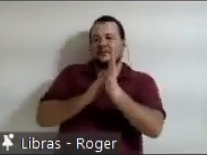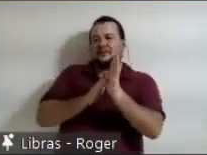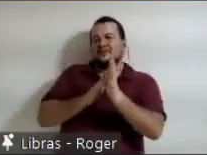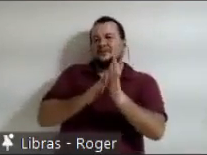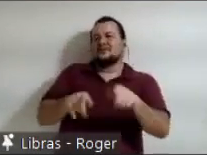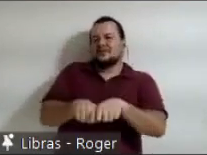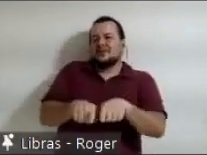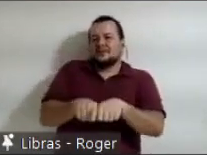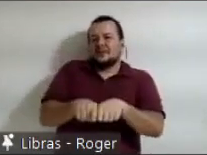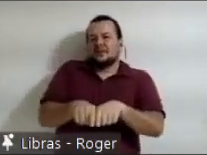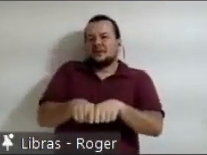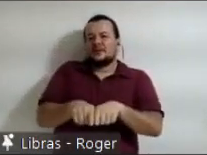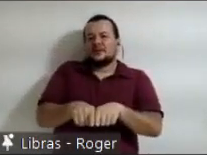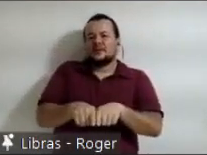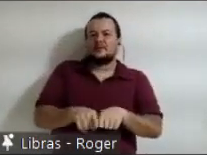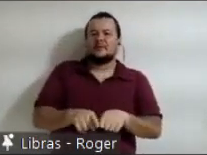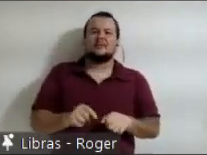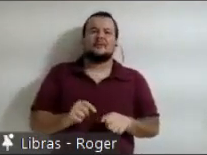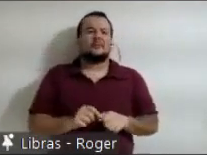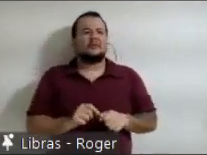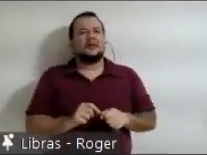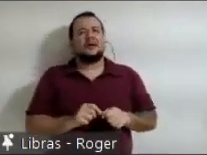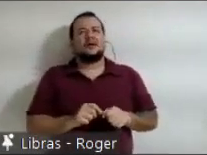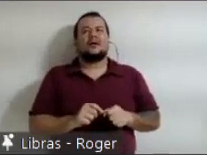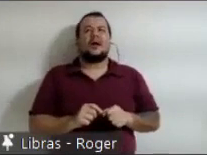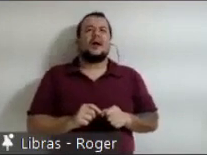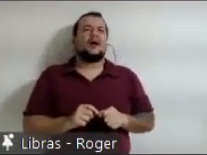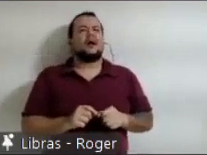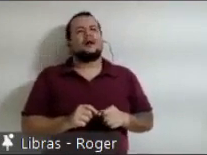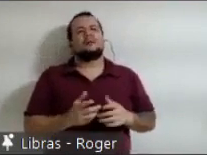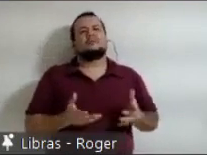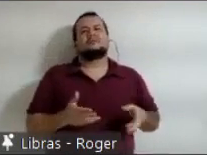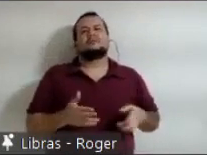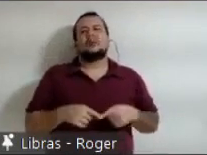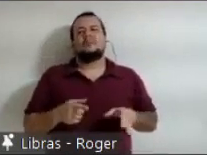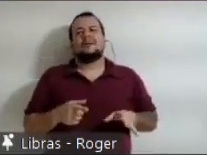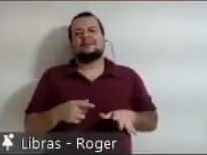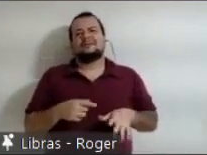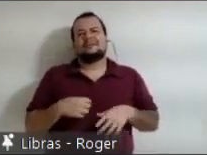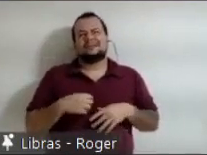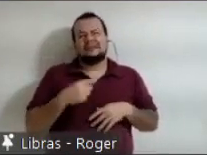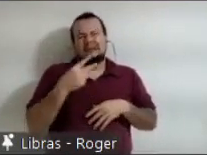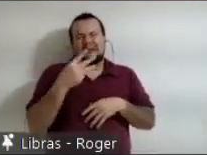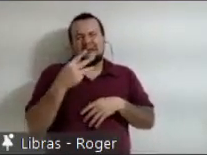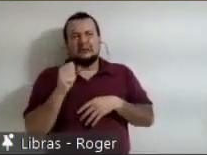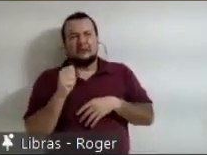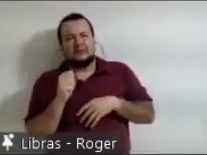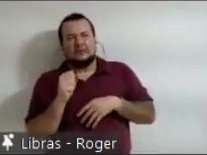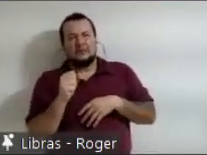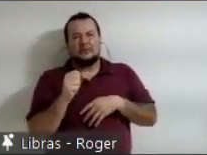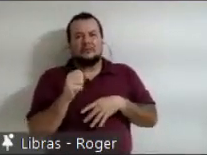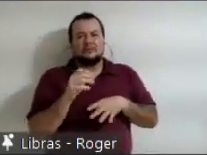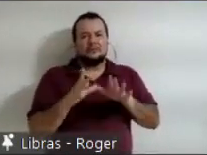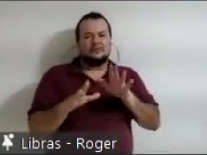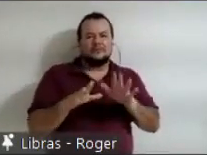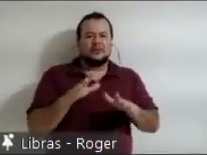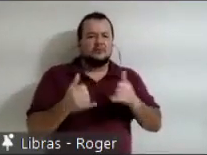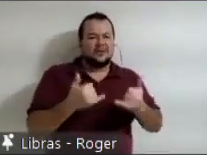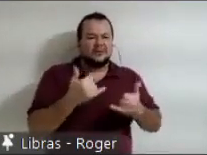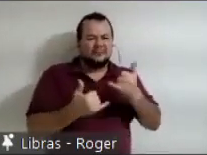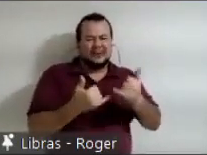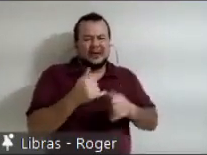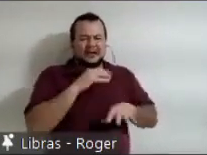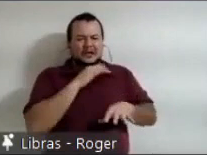será que es 38 y hay un juego perverso donde no estamos hablando con la verdad